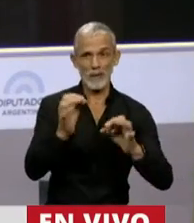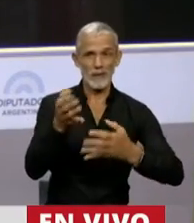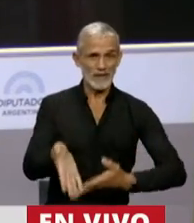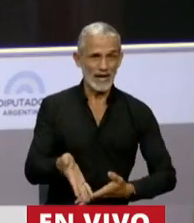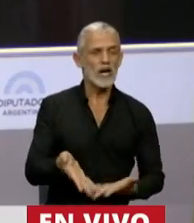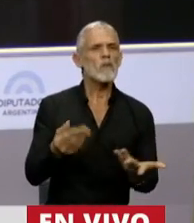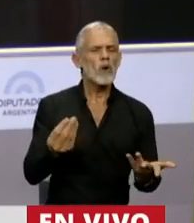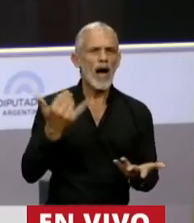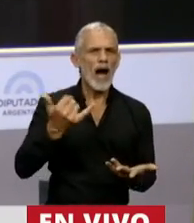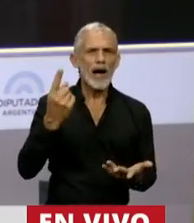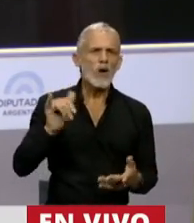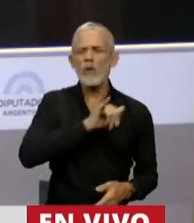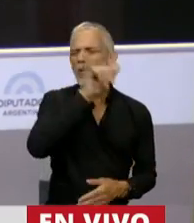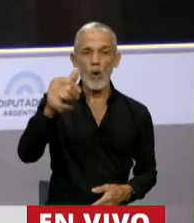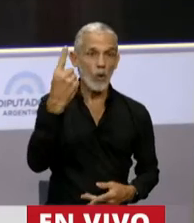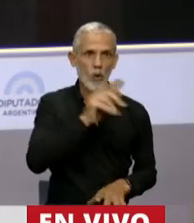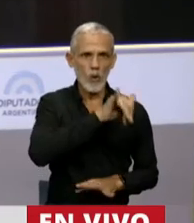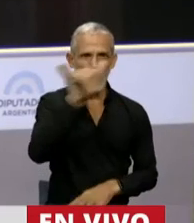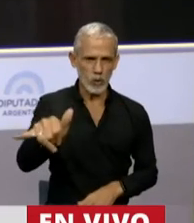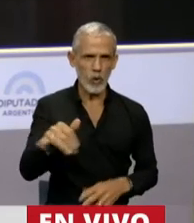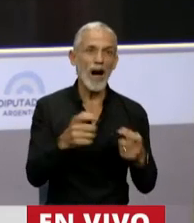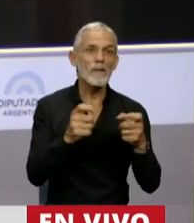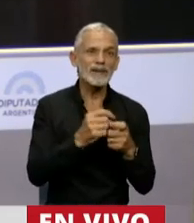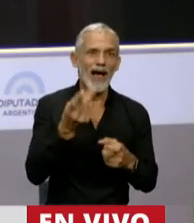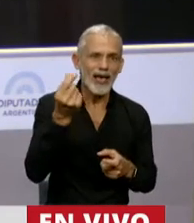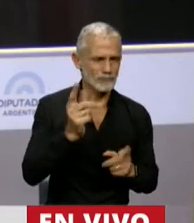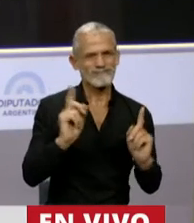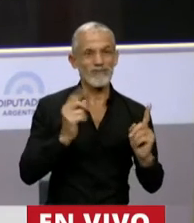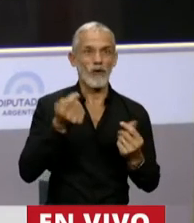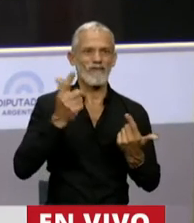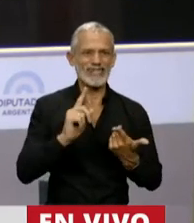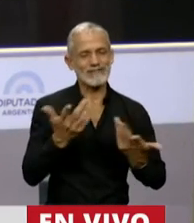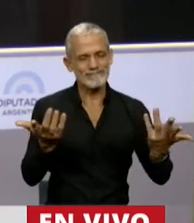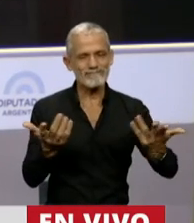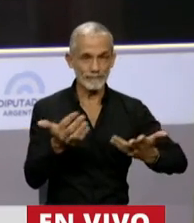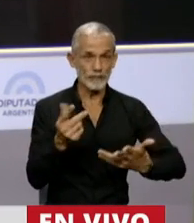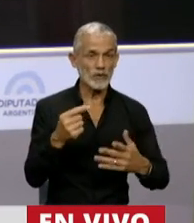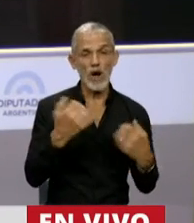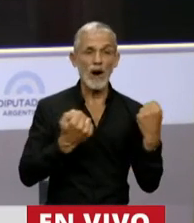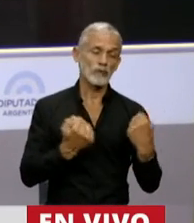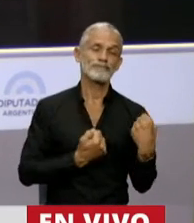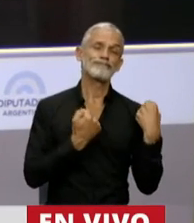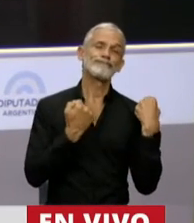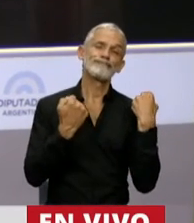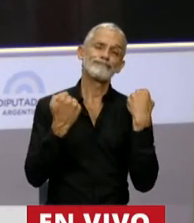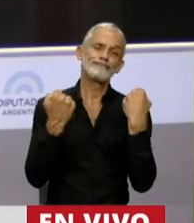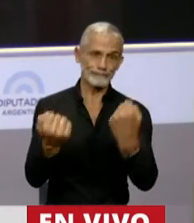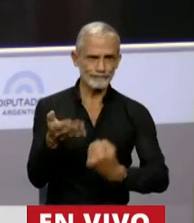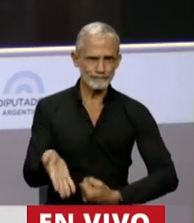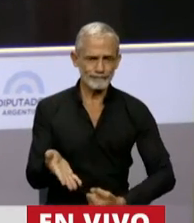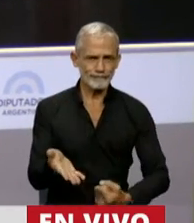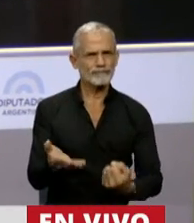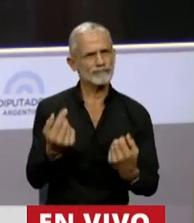porque si hay un solo vuelo por día y no se consigue fácilmente venir sin embargo agarré el auto y vine me